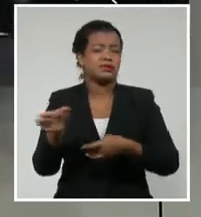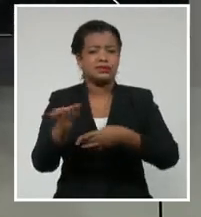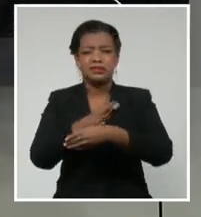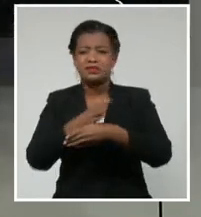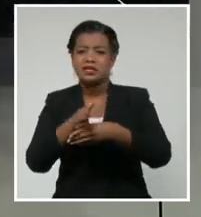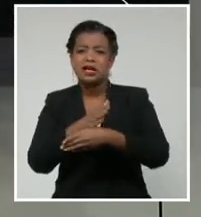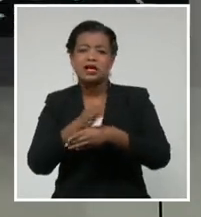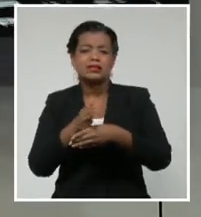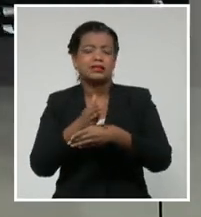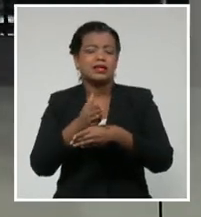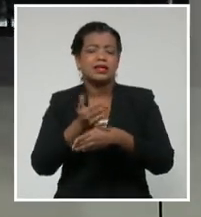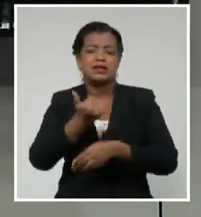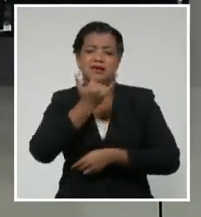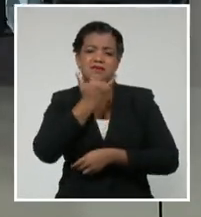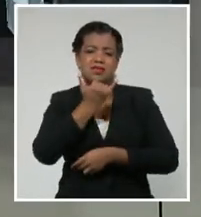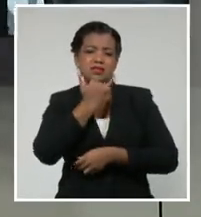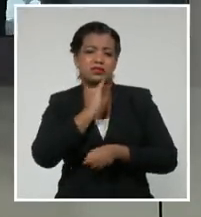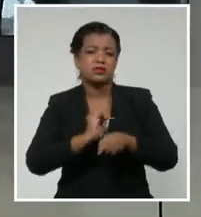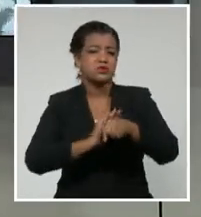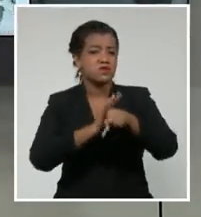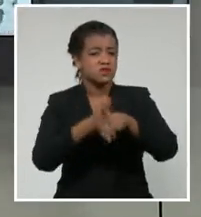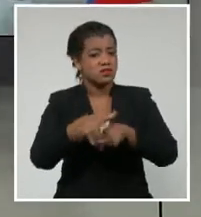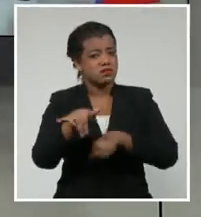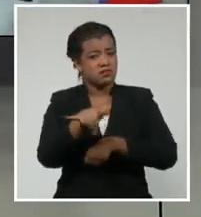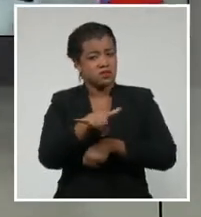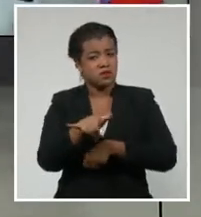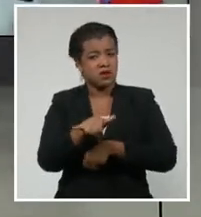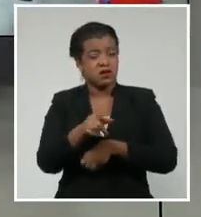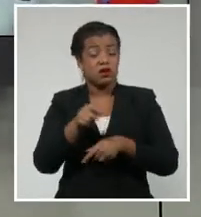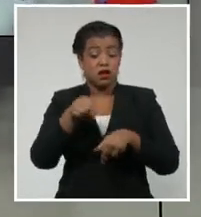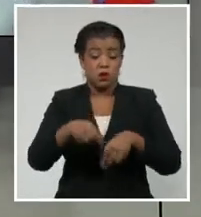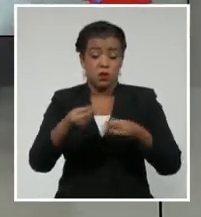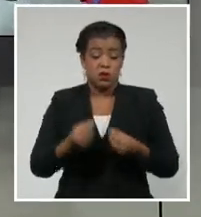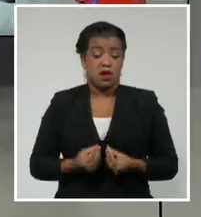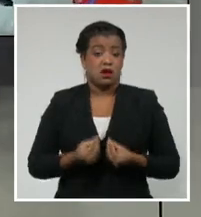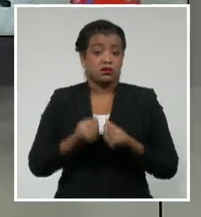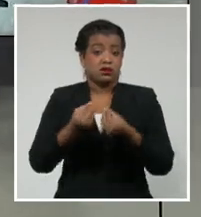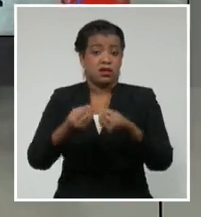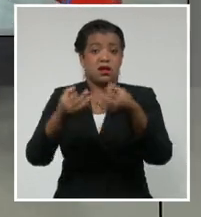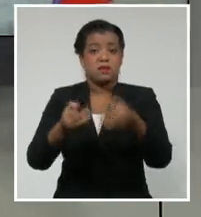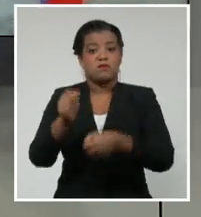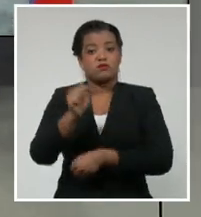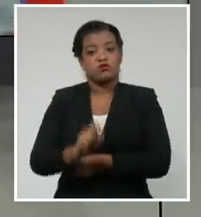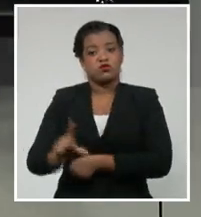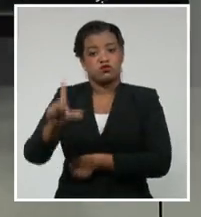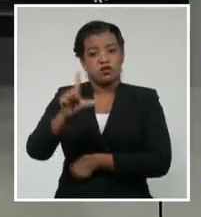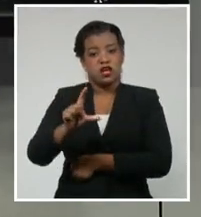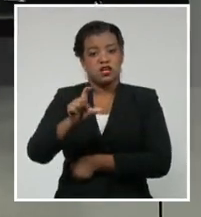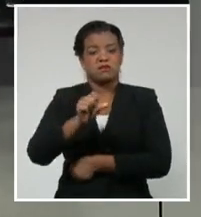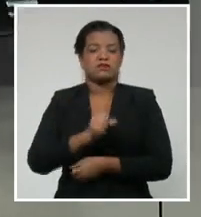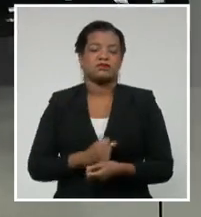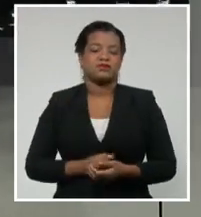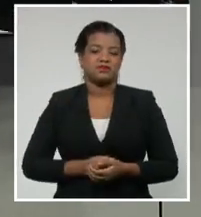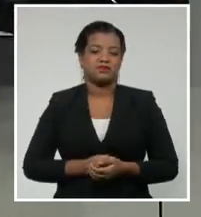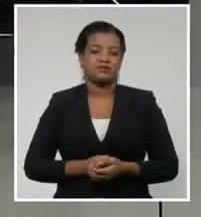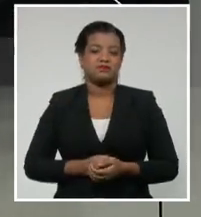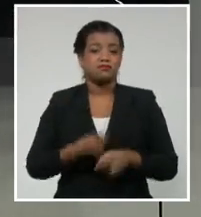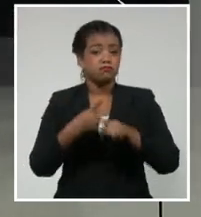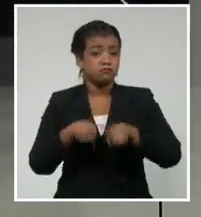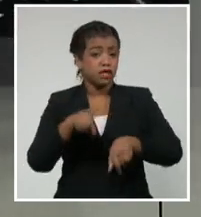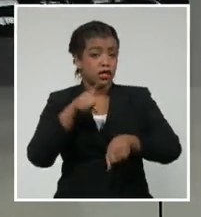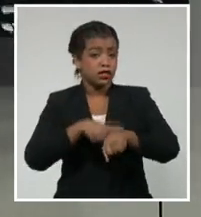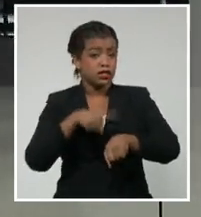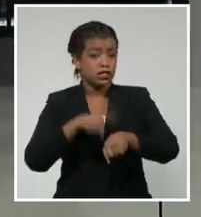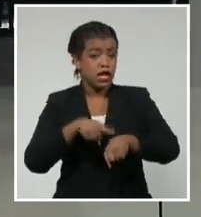al deficiente manejo de la pandemia de la cob y 19 se lo entrega al mismo partido que quiso sacar del poder pero el tiempo y la vida